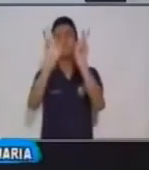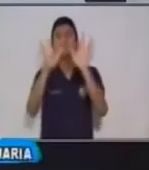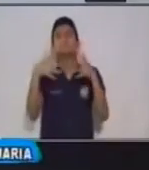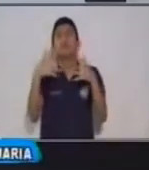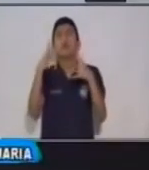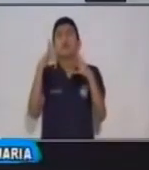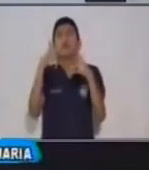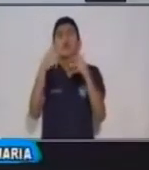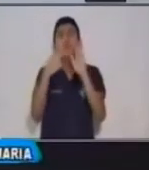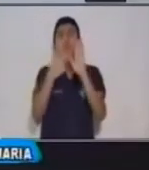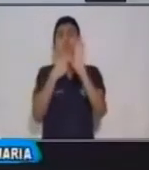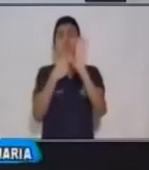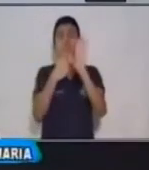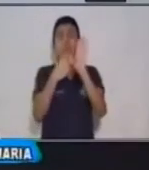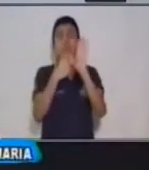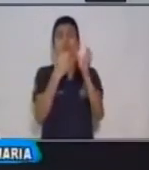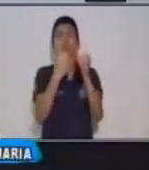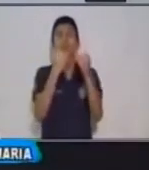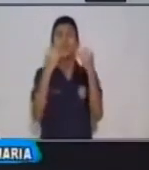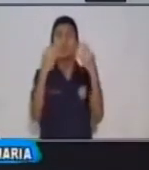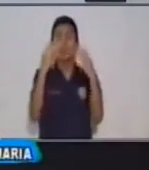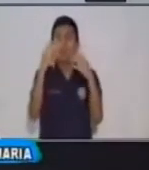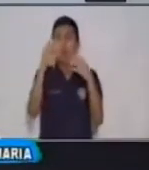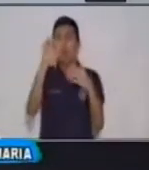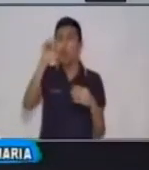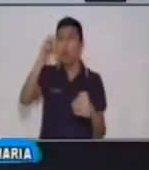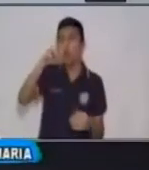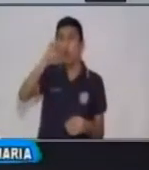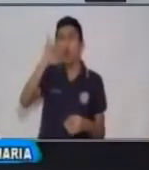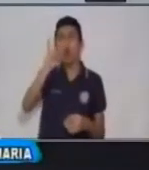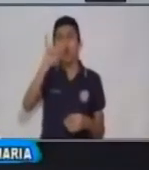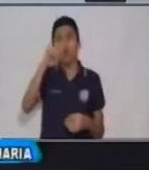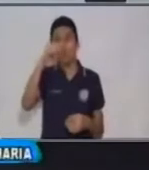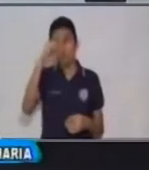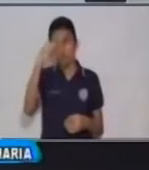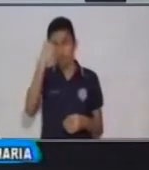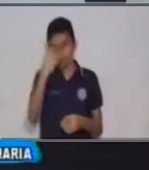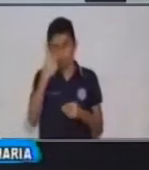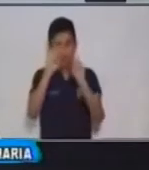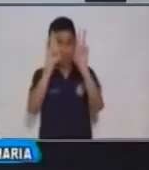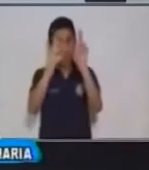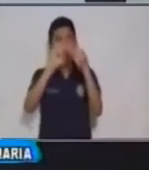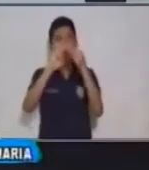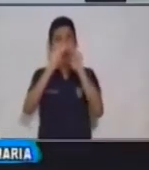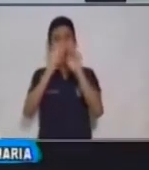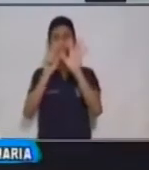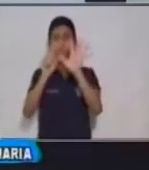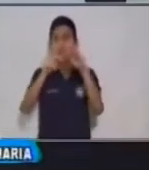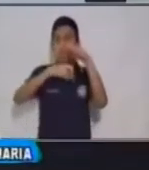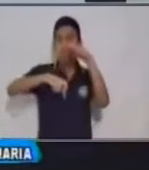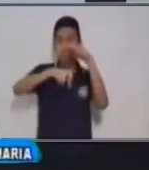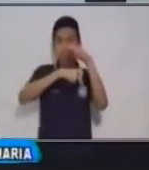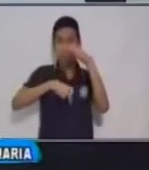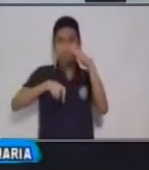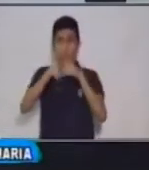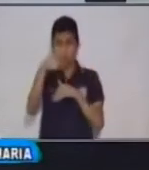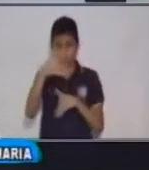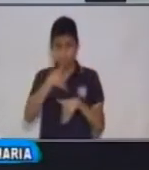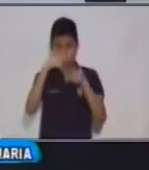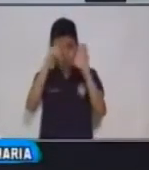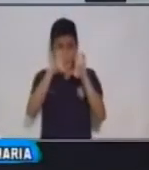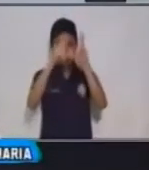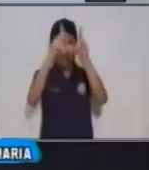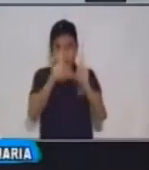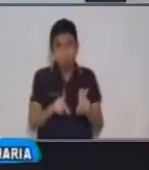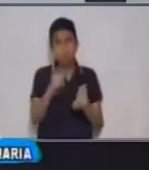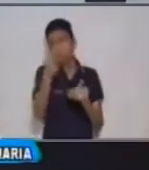tema Representación enumerativa de conjuntos del área de matemática de sexto primaria. Sin que sea alguna persona